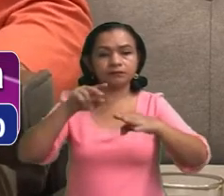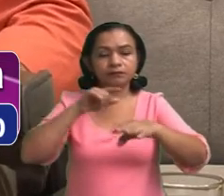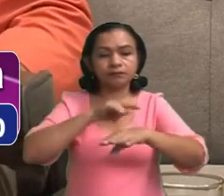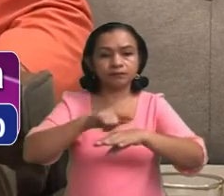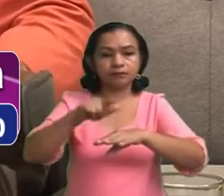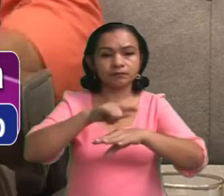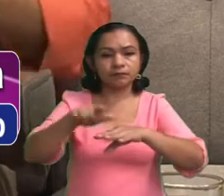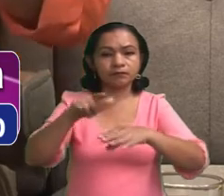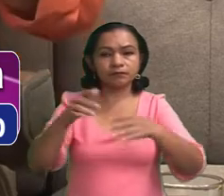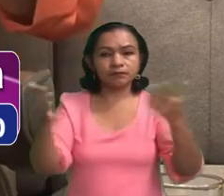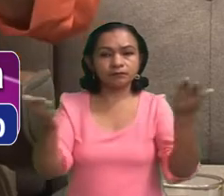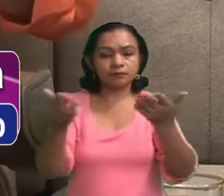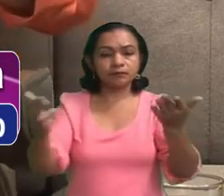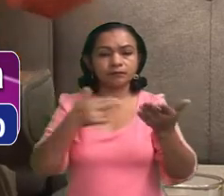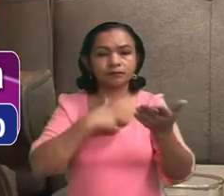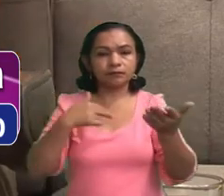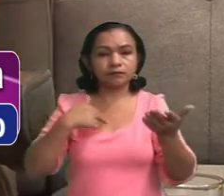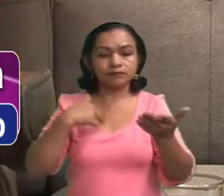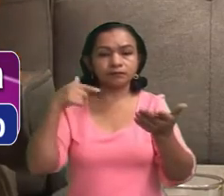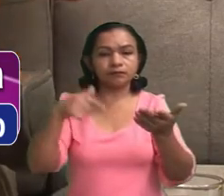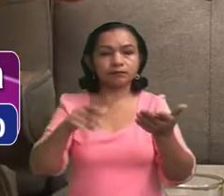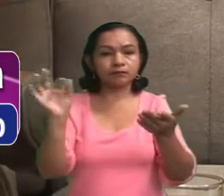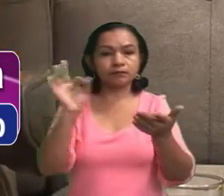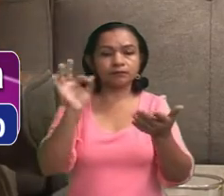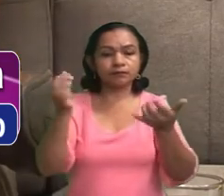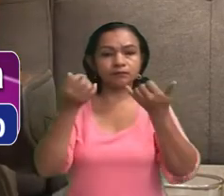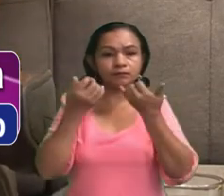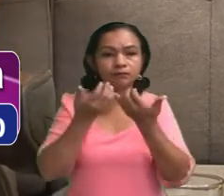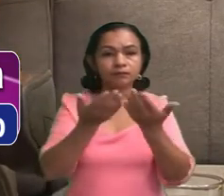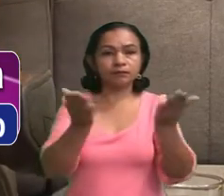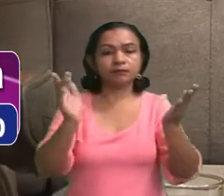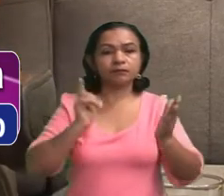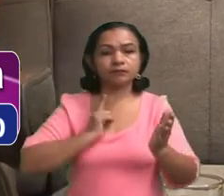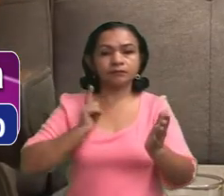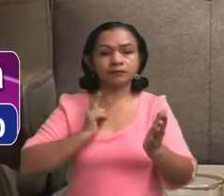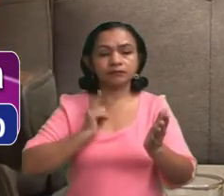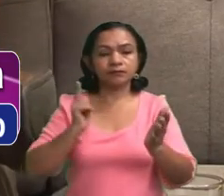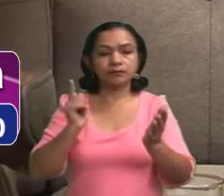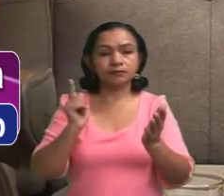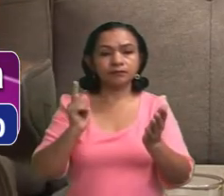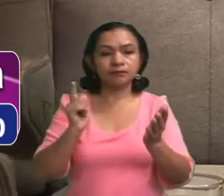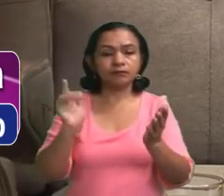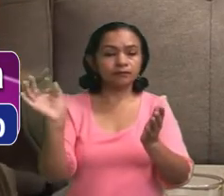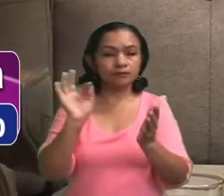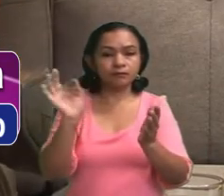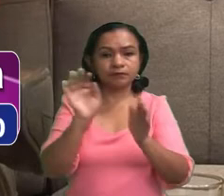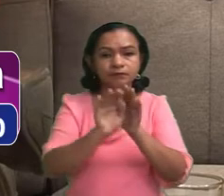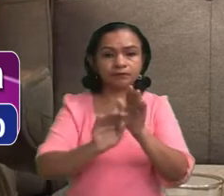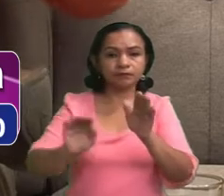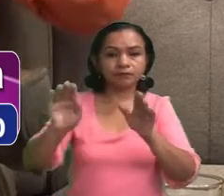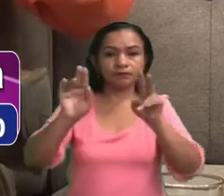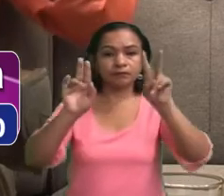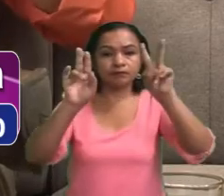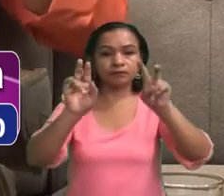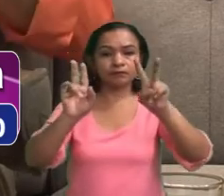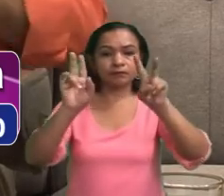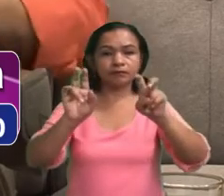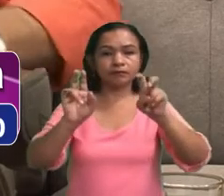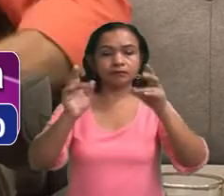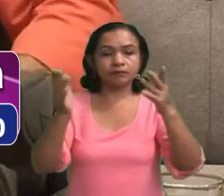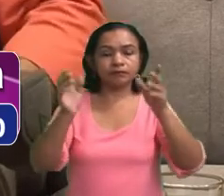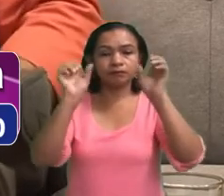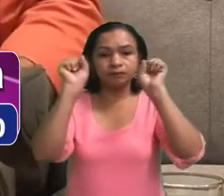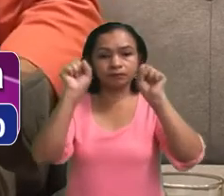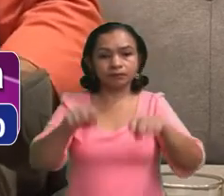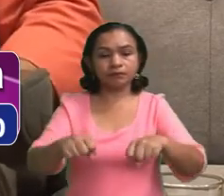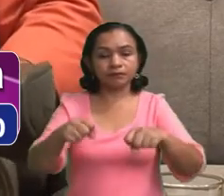Y lógicamente, este sistema informático le presenta un menú de materias en donde él puede,